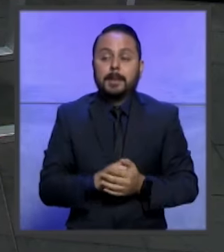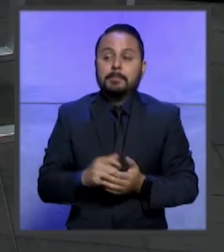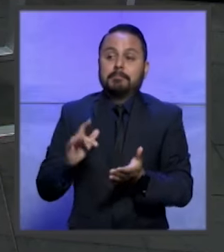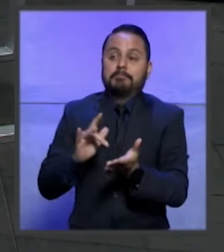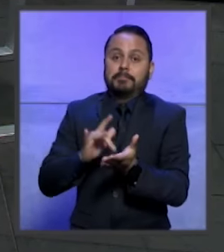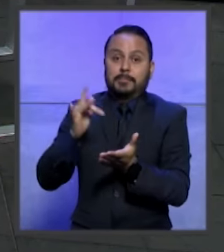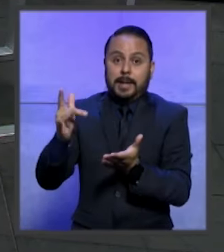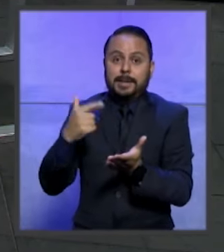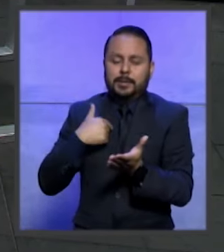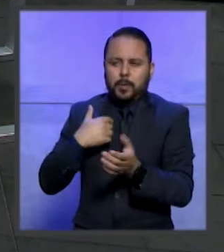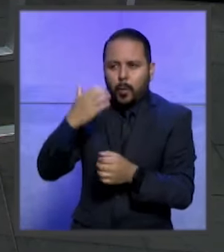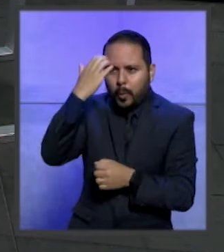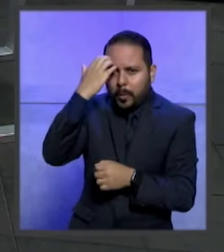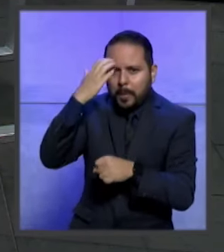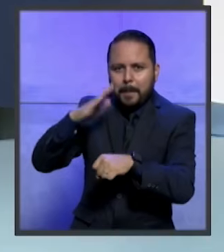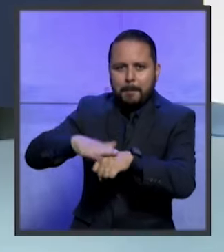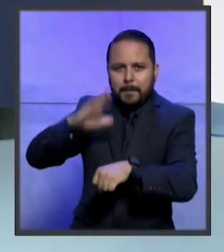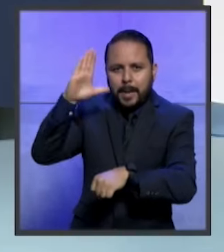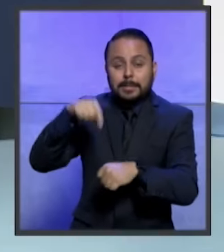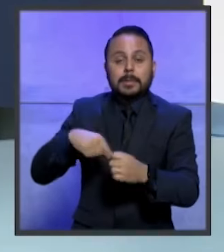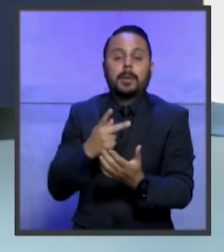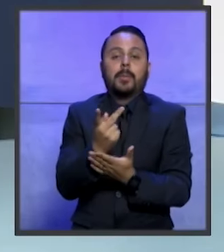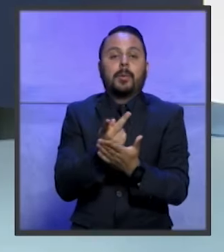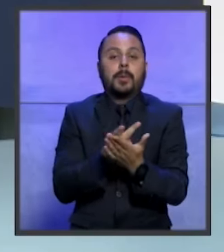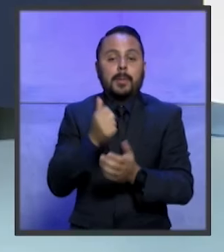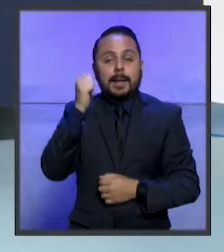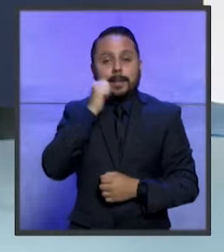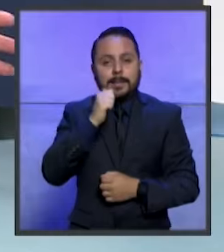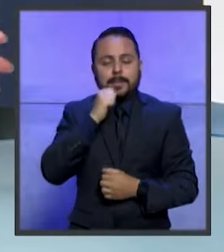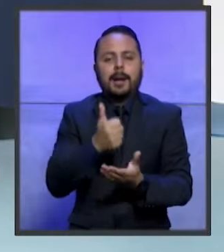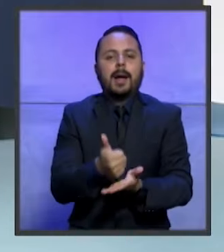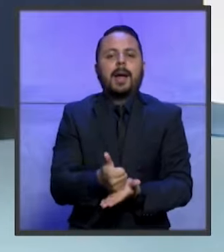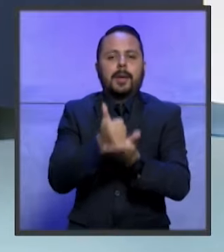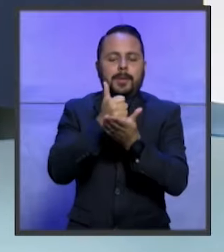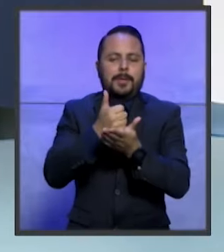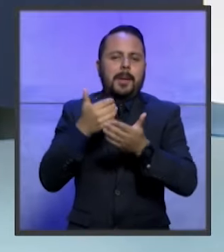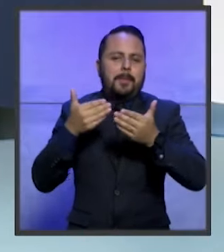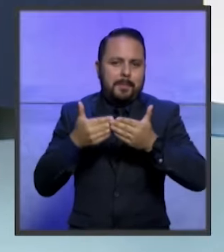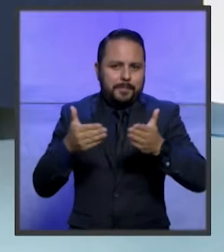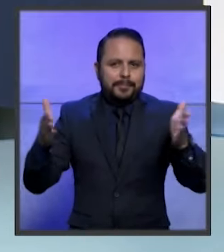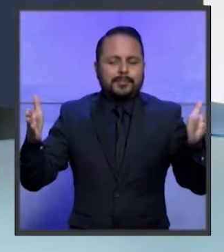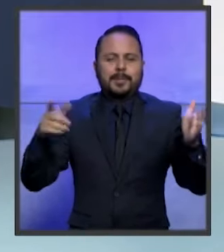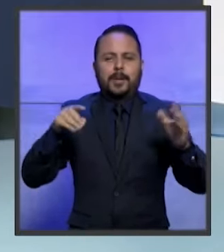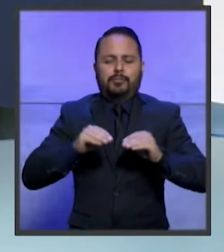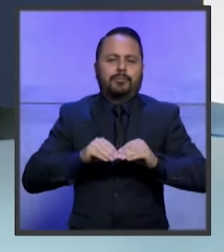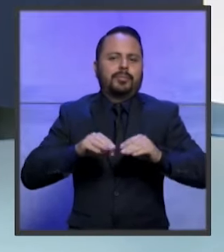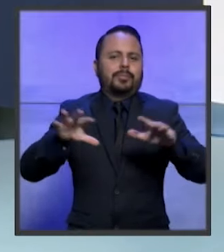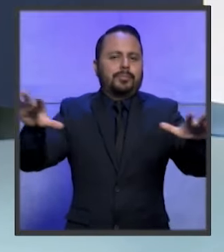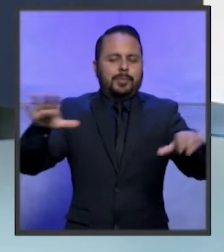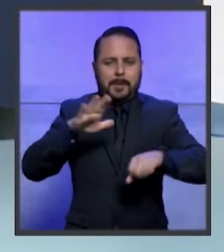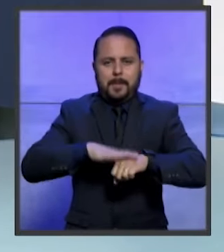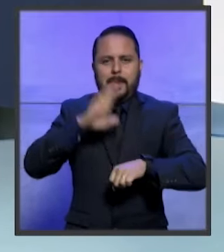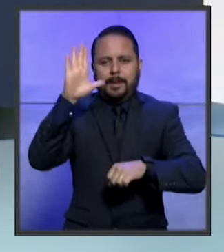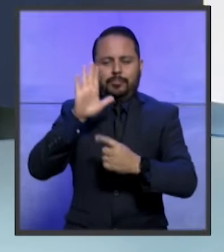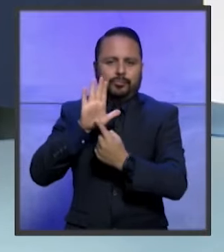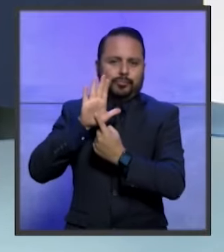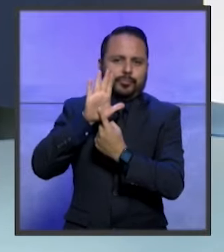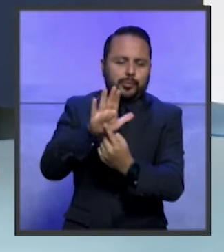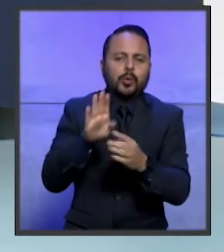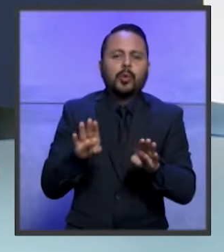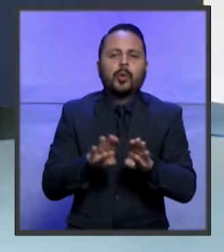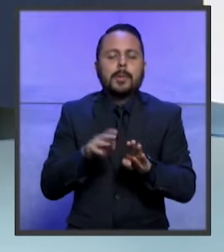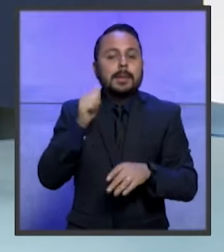gracias por permitirnos conocerte porque este programa siempre Abre Abre digamos la transmisión abre la